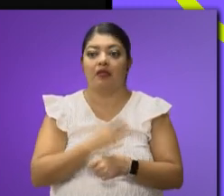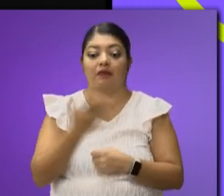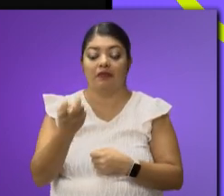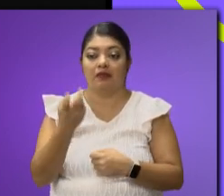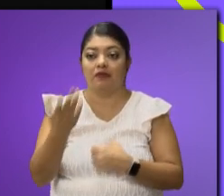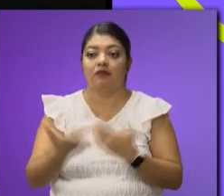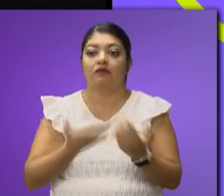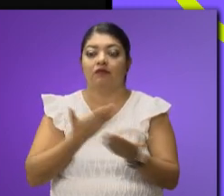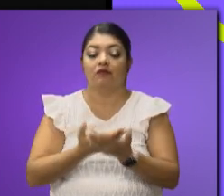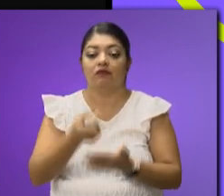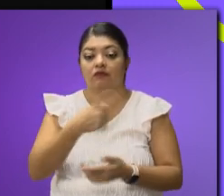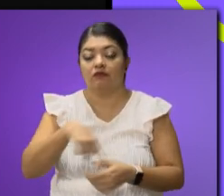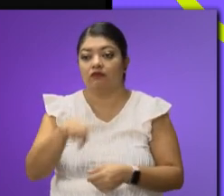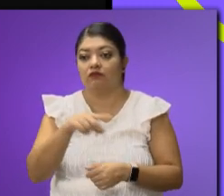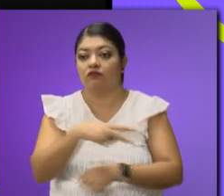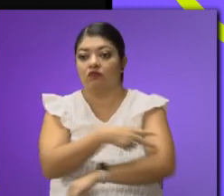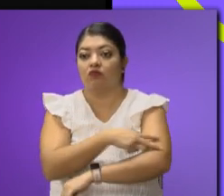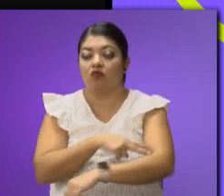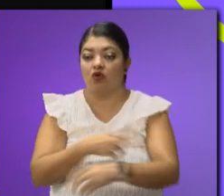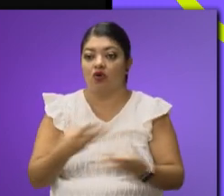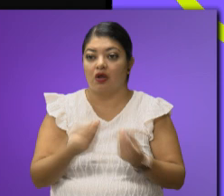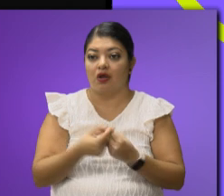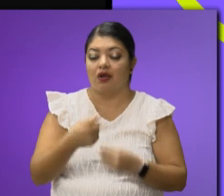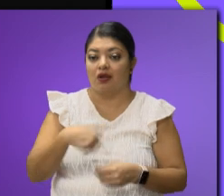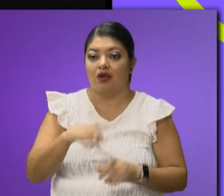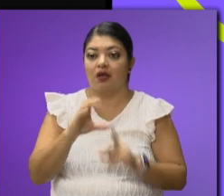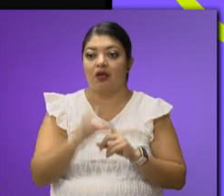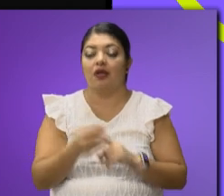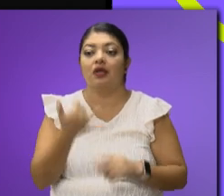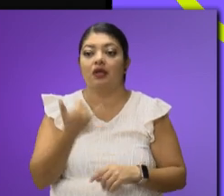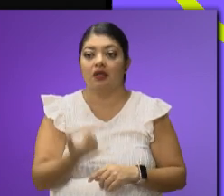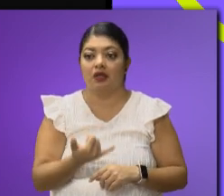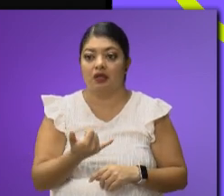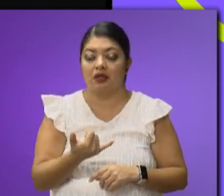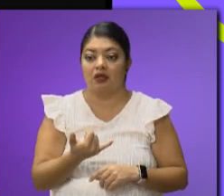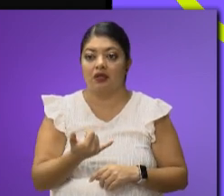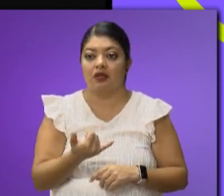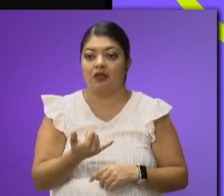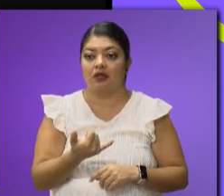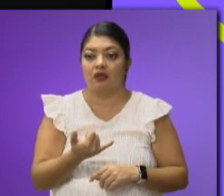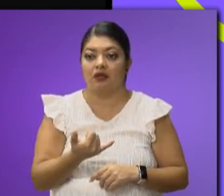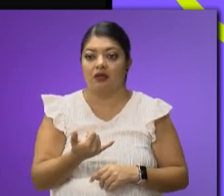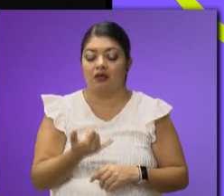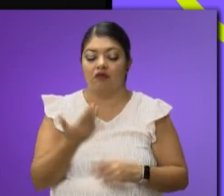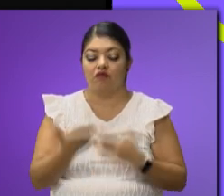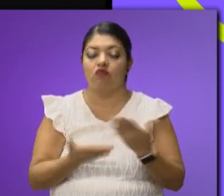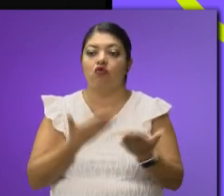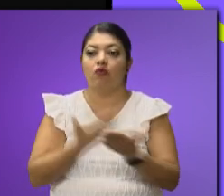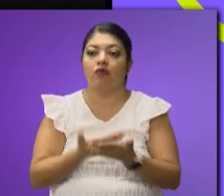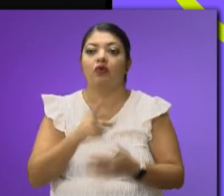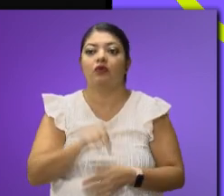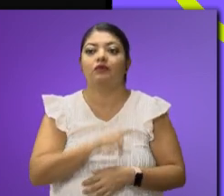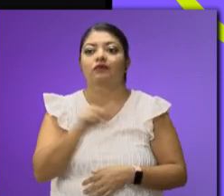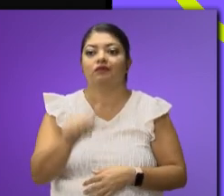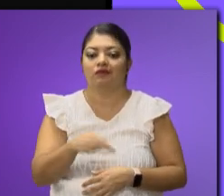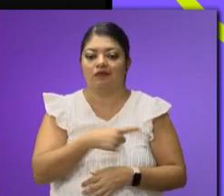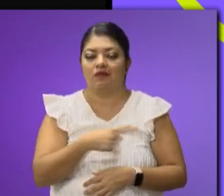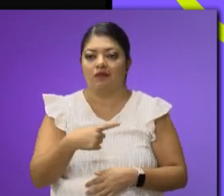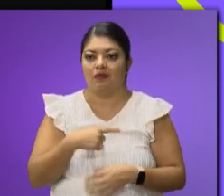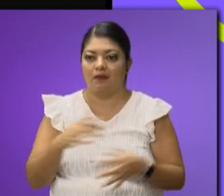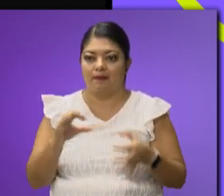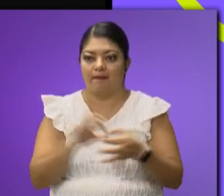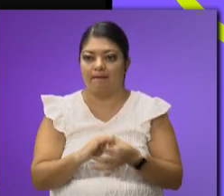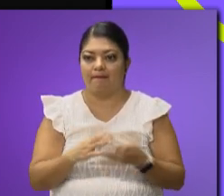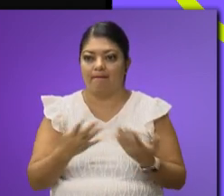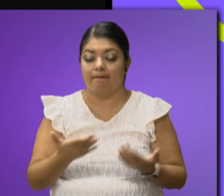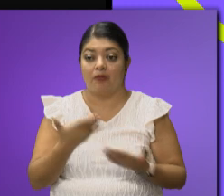de las y los vocales integrantes de esta comisión y se propone posteriormente se archive. Está